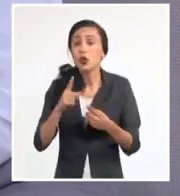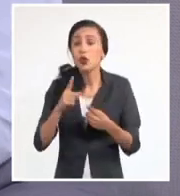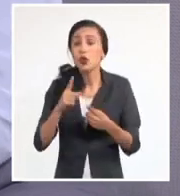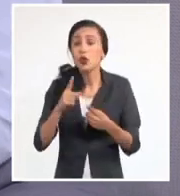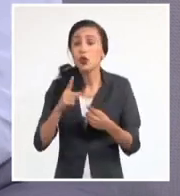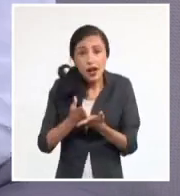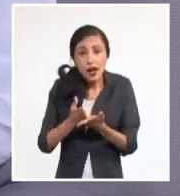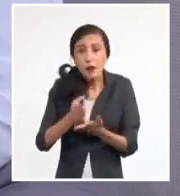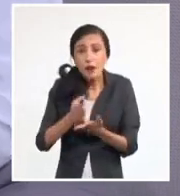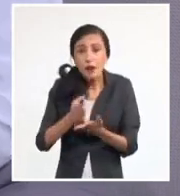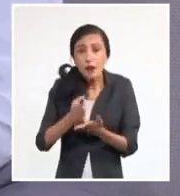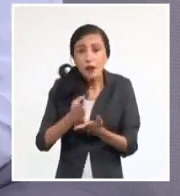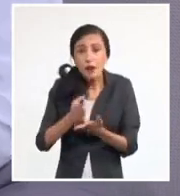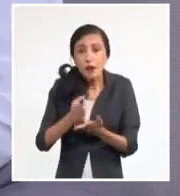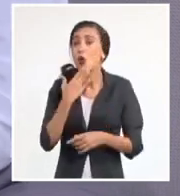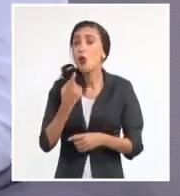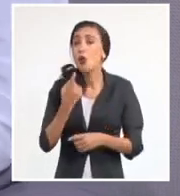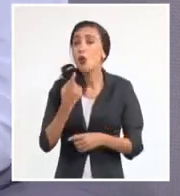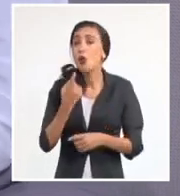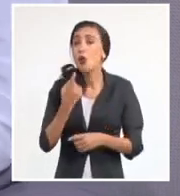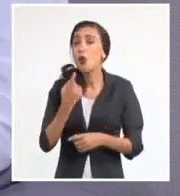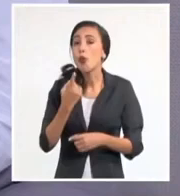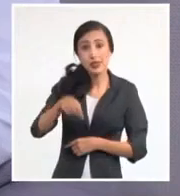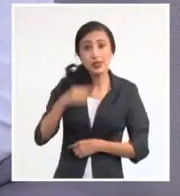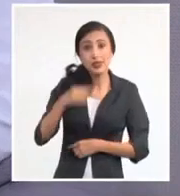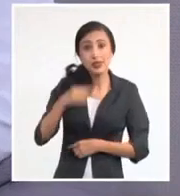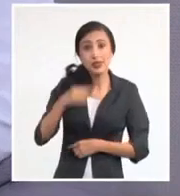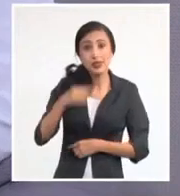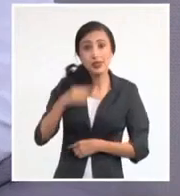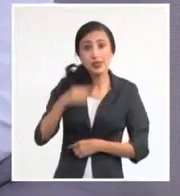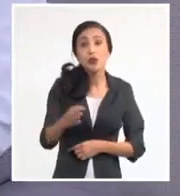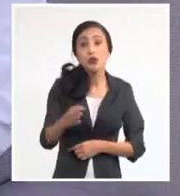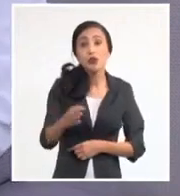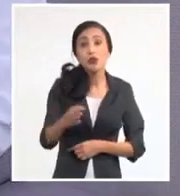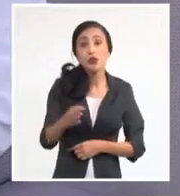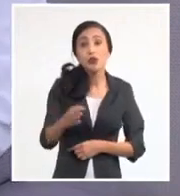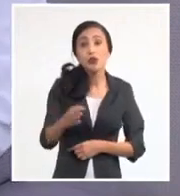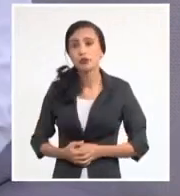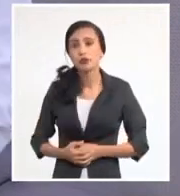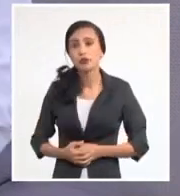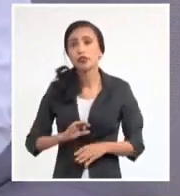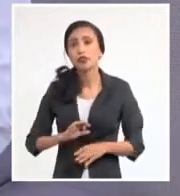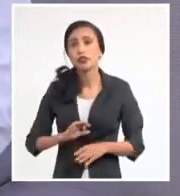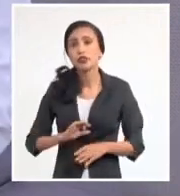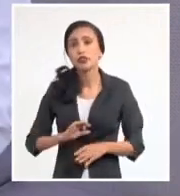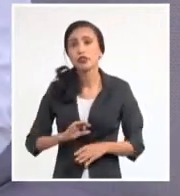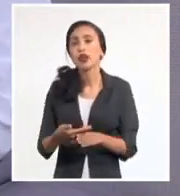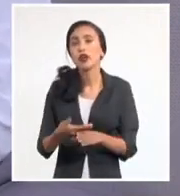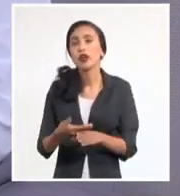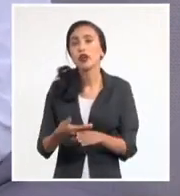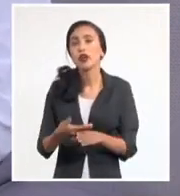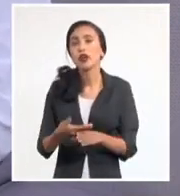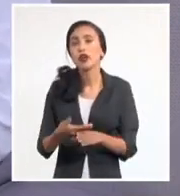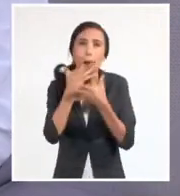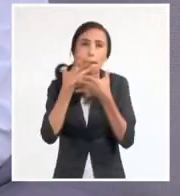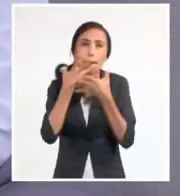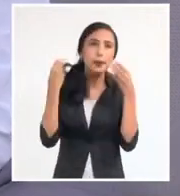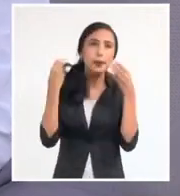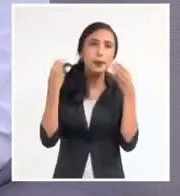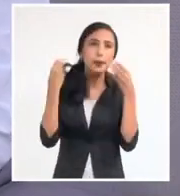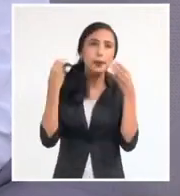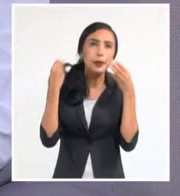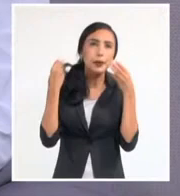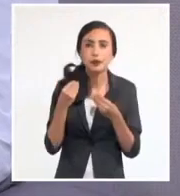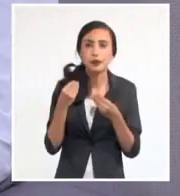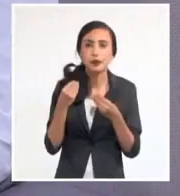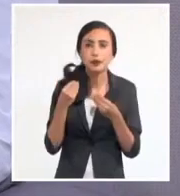algo del presente, incluso prospectivamente, que mira al futuro, se va desdibujando un poquito, se va desdibujando si no volvemos